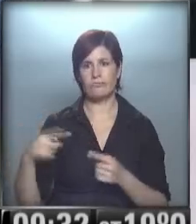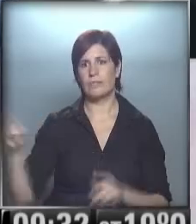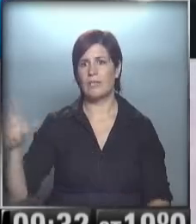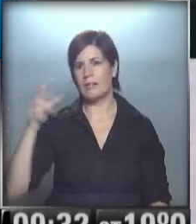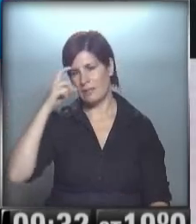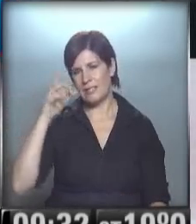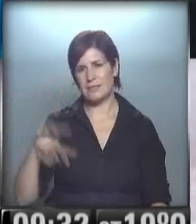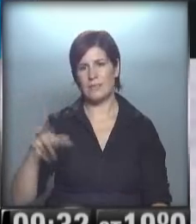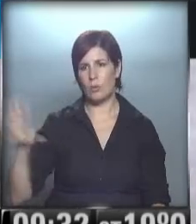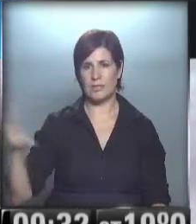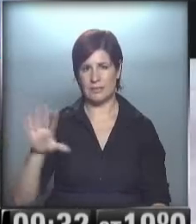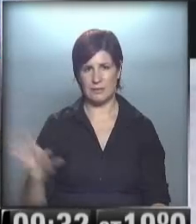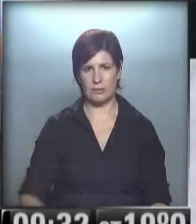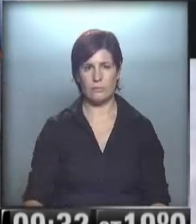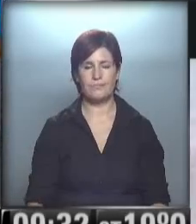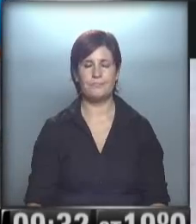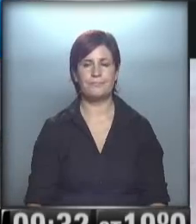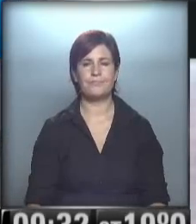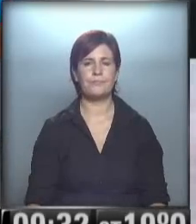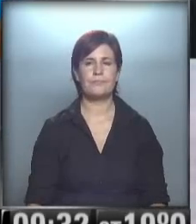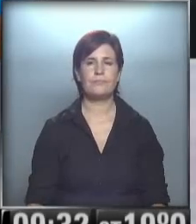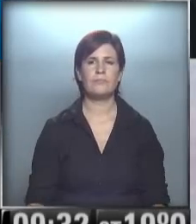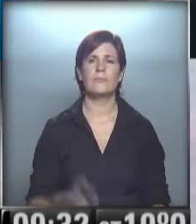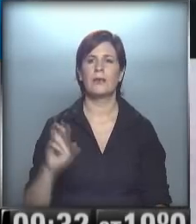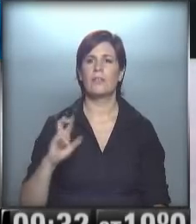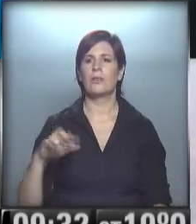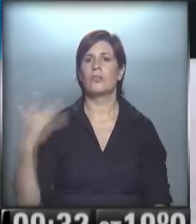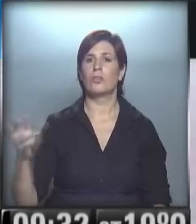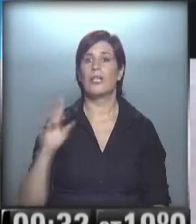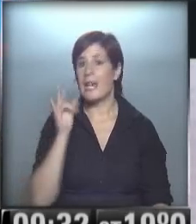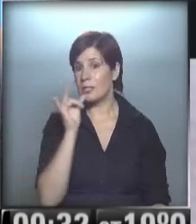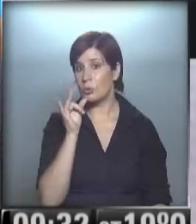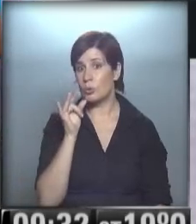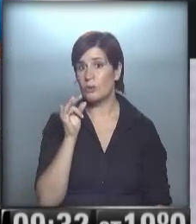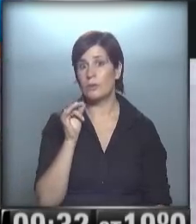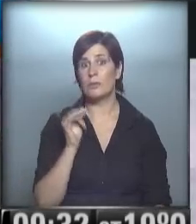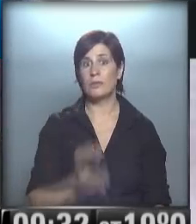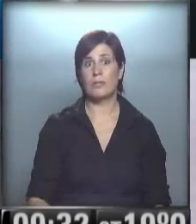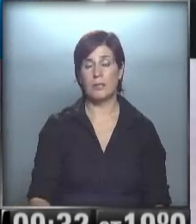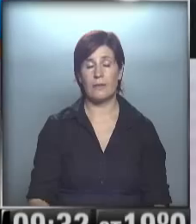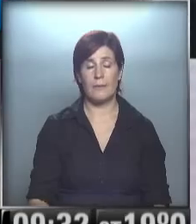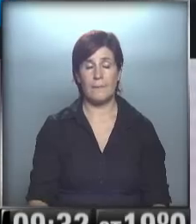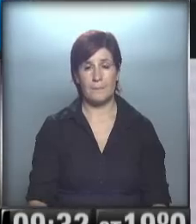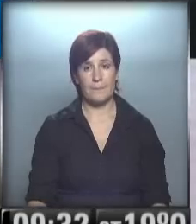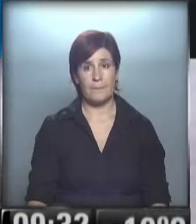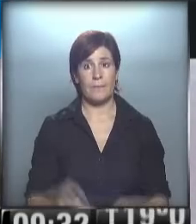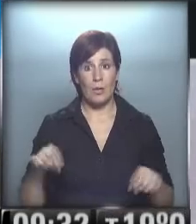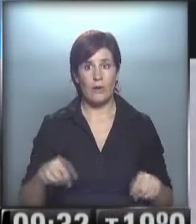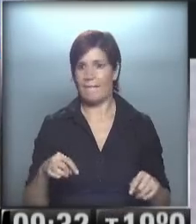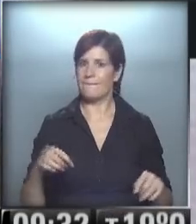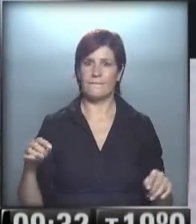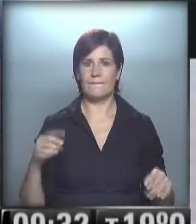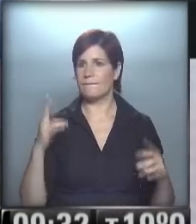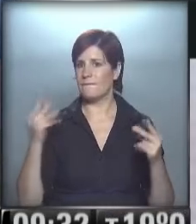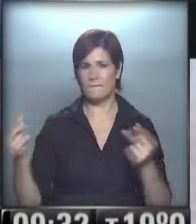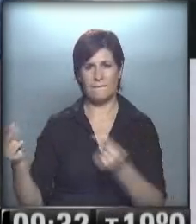el cierre de la tarde y sin embargo el dólar marginal hoy no logra eh tener la la atracción que tenía